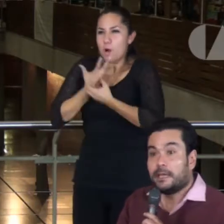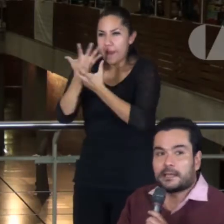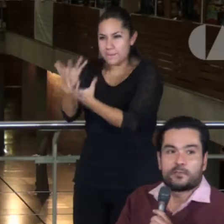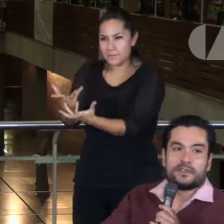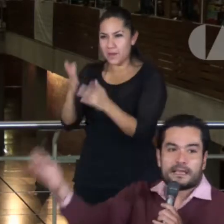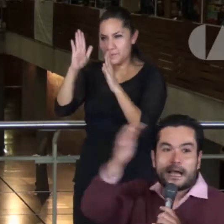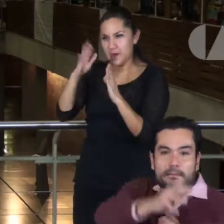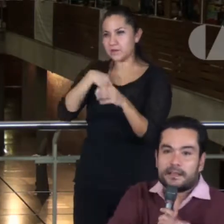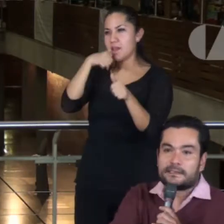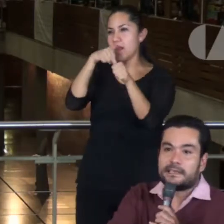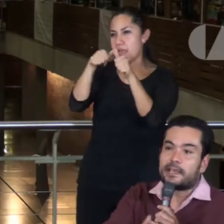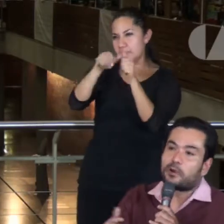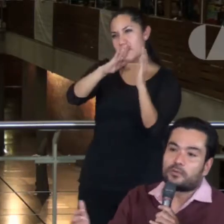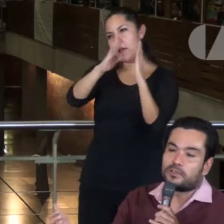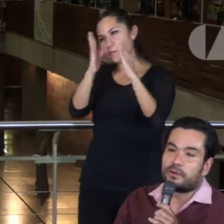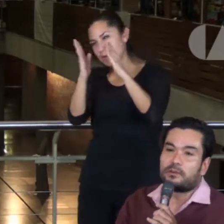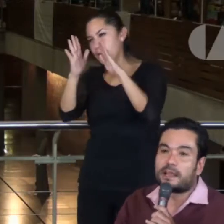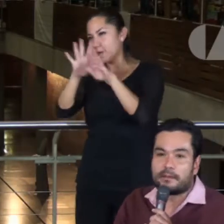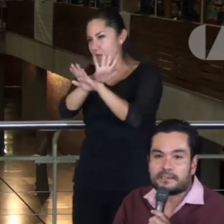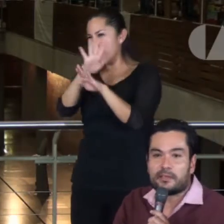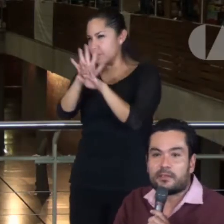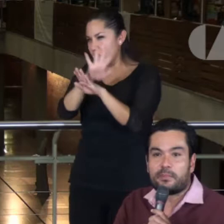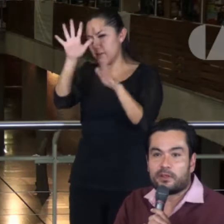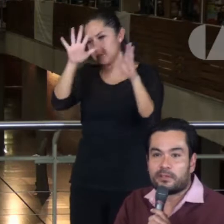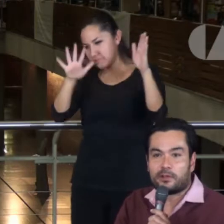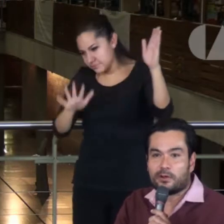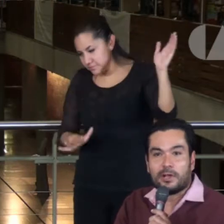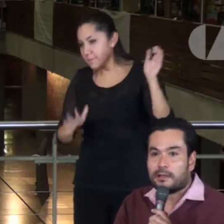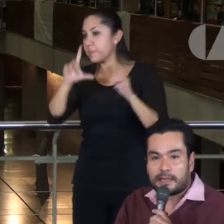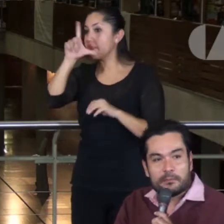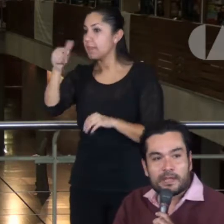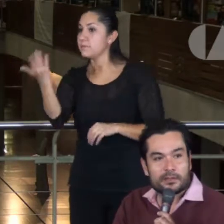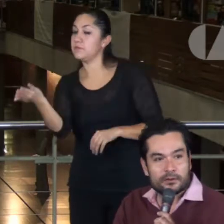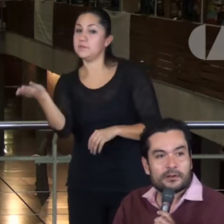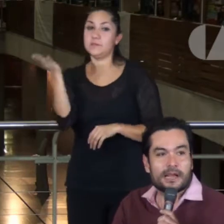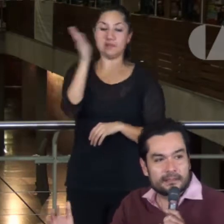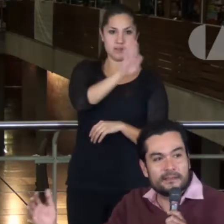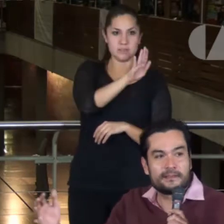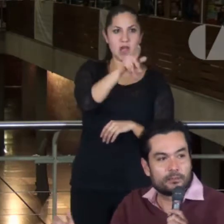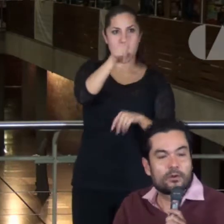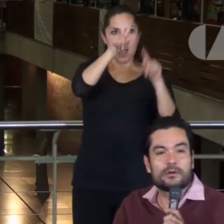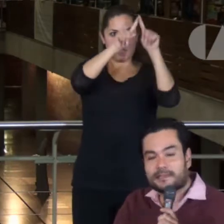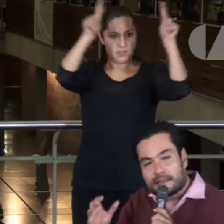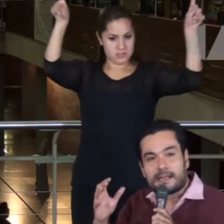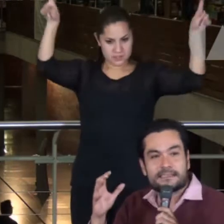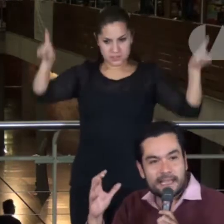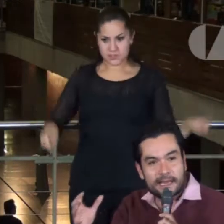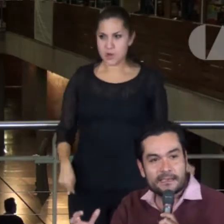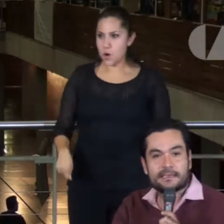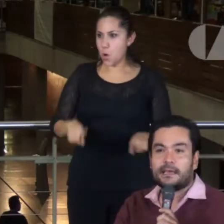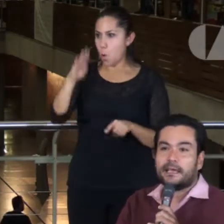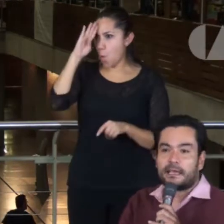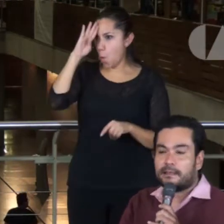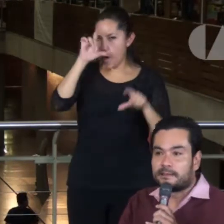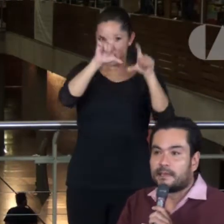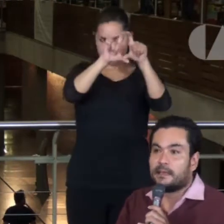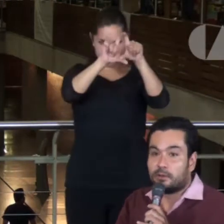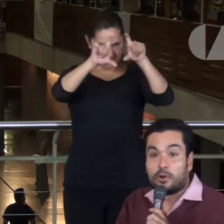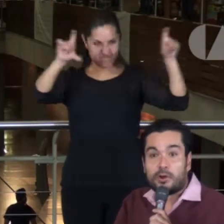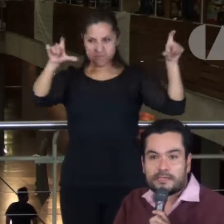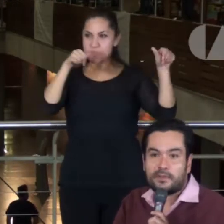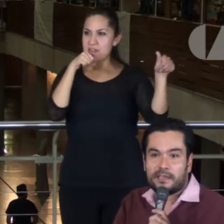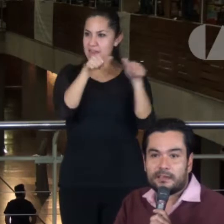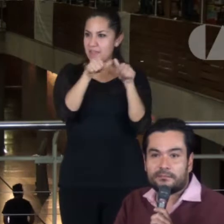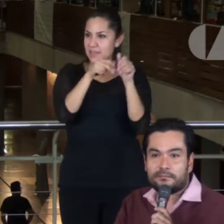y después abres y ahí como si fuera un encabezado de periódico tremendo grandísimo con las letras negras que dice